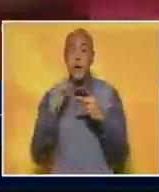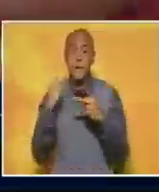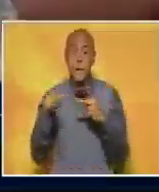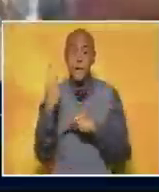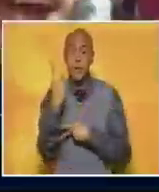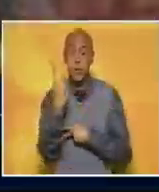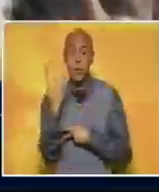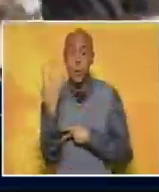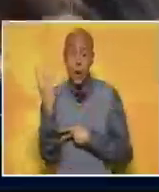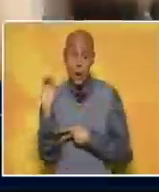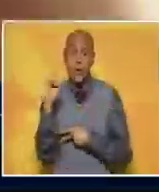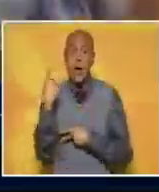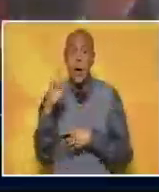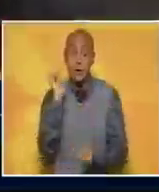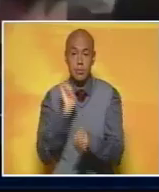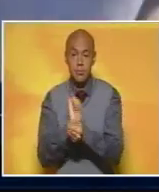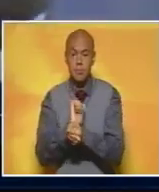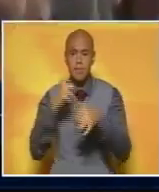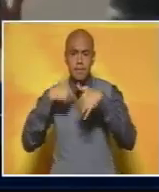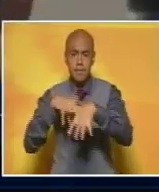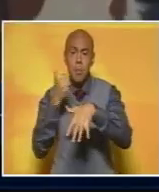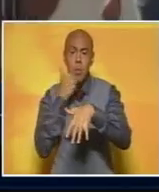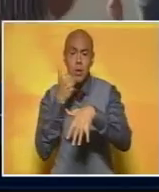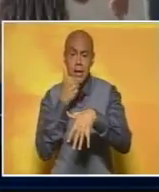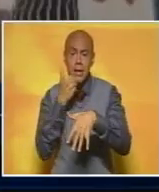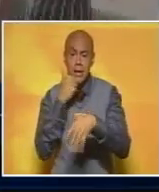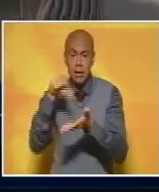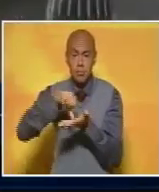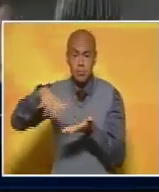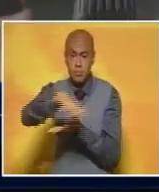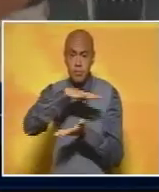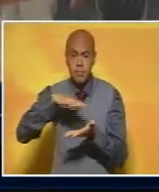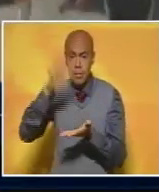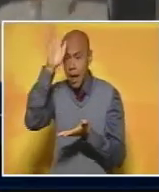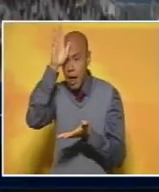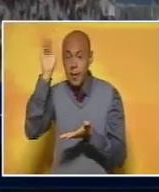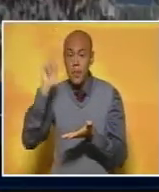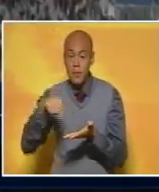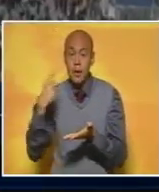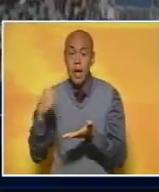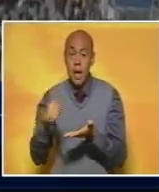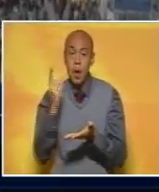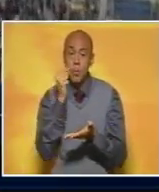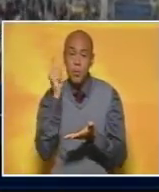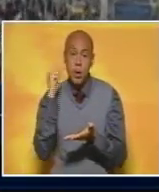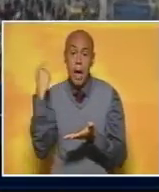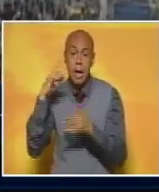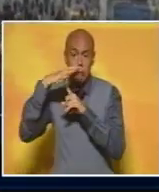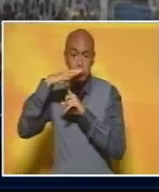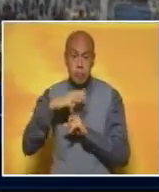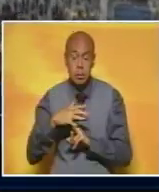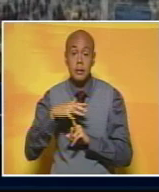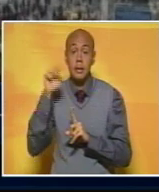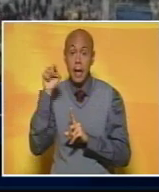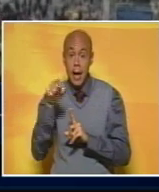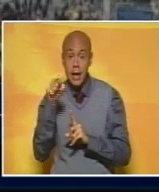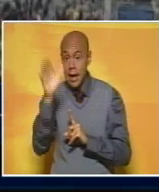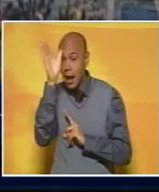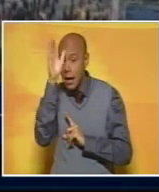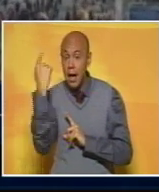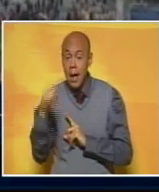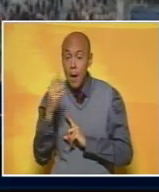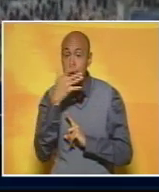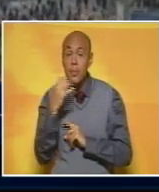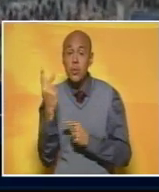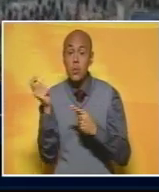siguen detenidas tras las protestas que se registran en ese país, aunque insistió en que el Estado está bajo gran presión. El país está a punto de